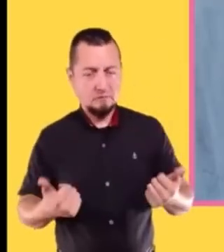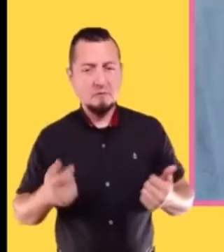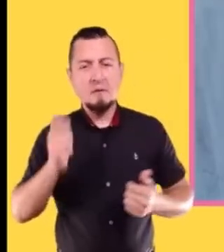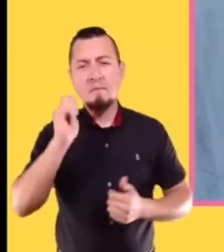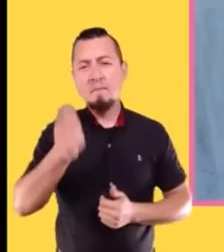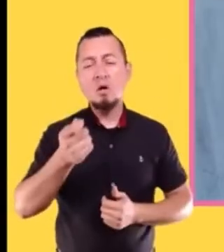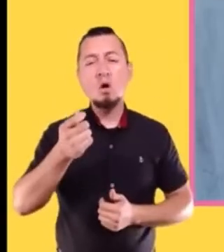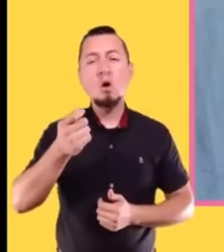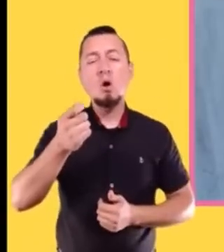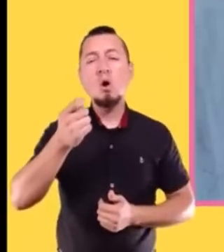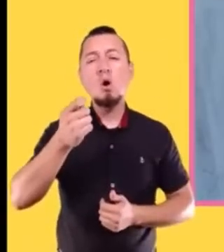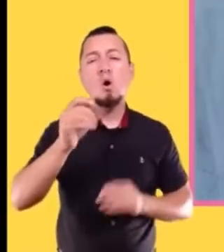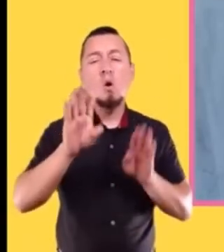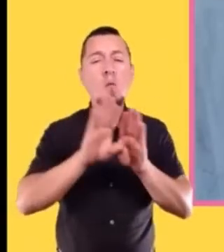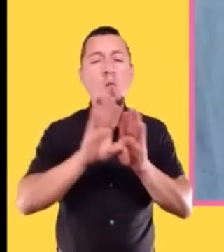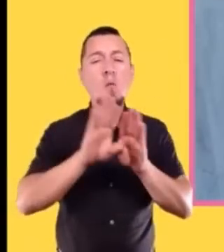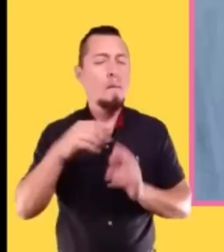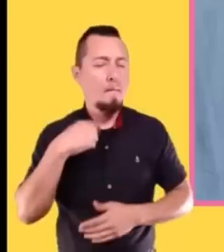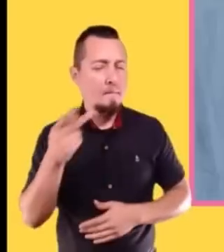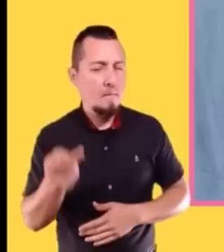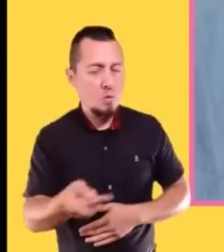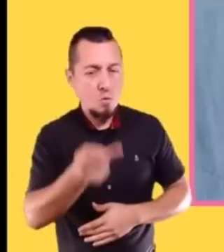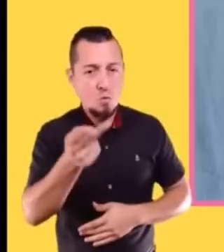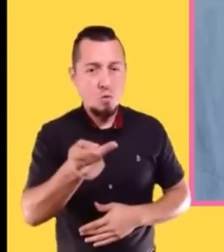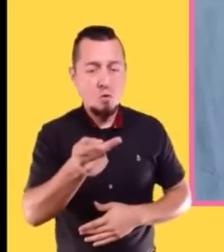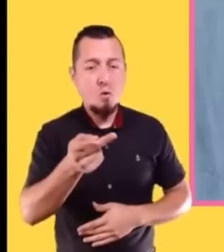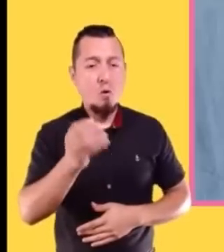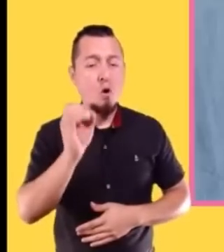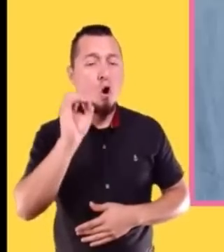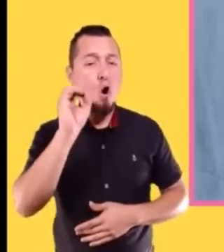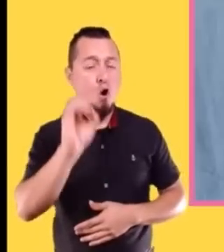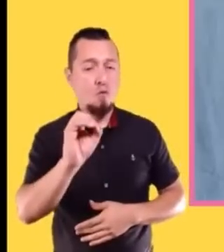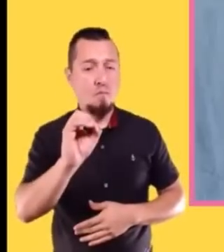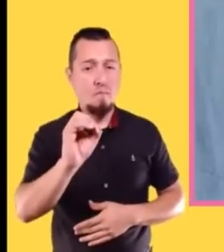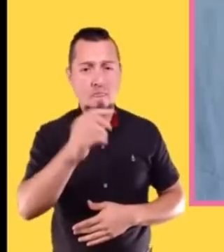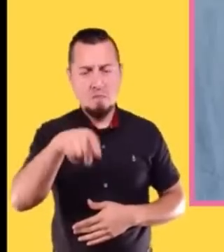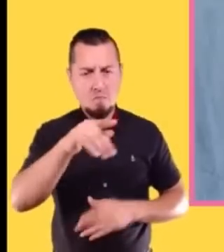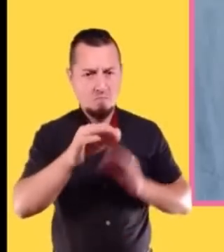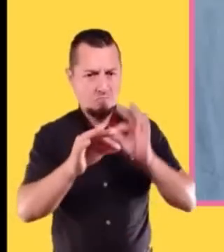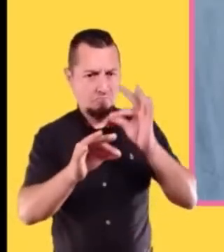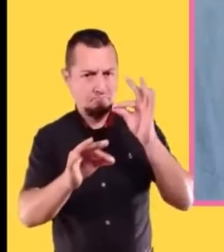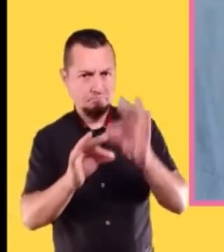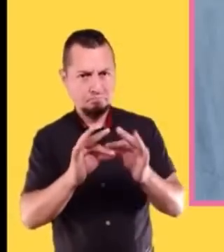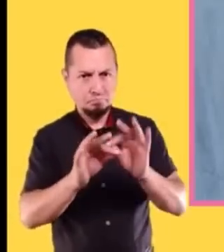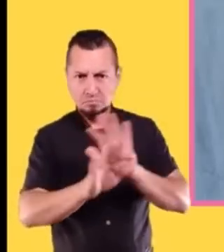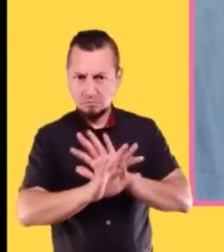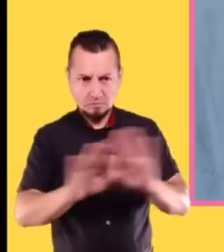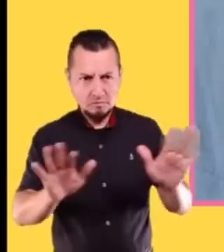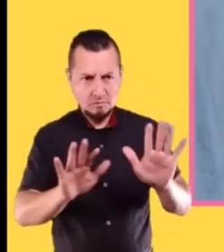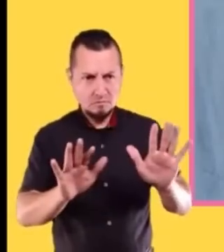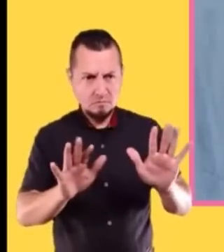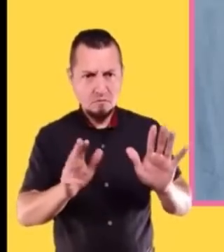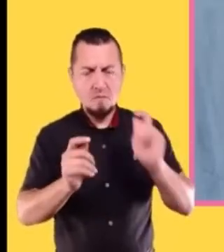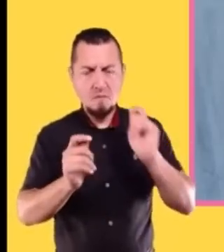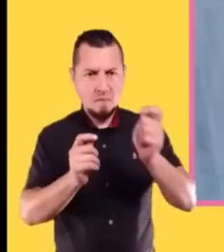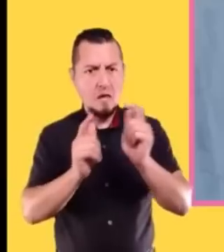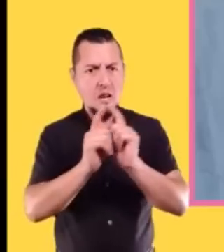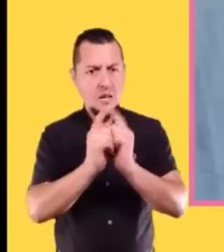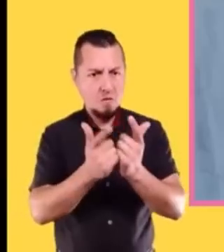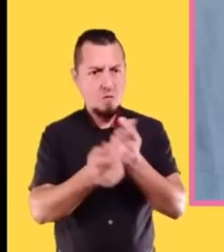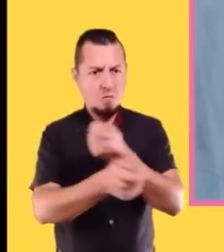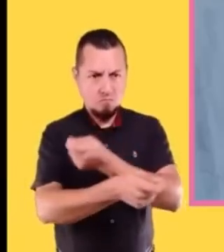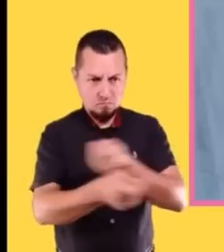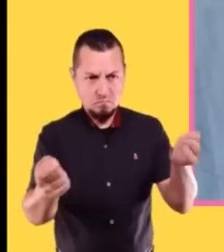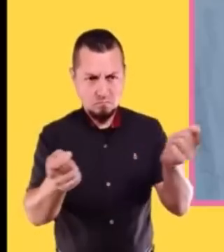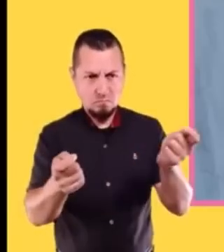gobernador, supongamos que en un futuro corto o lejano este proceso judicial se destraba y se determina que los libros tienen que ser distribuidos.